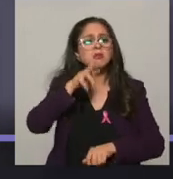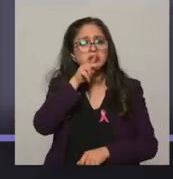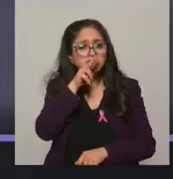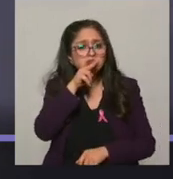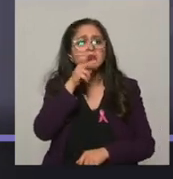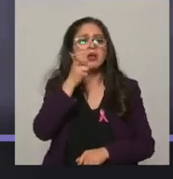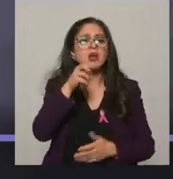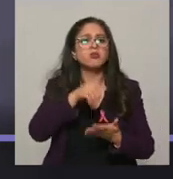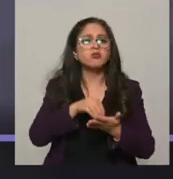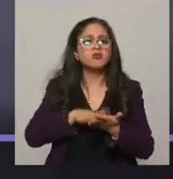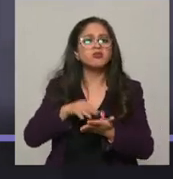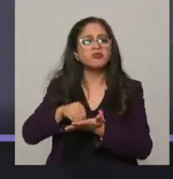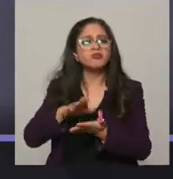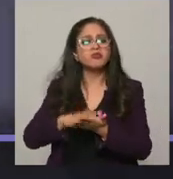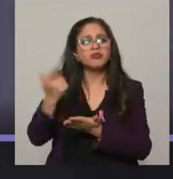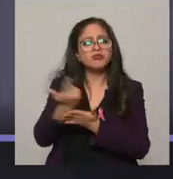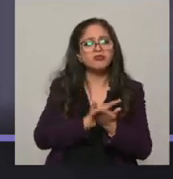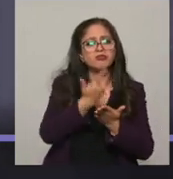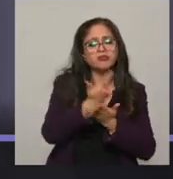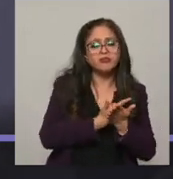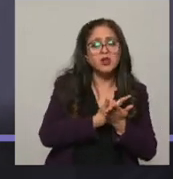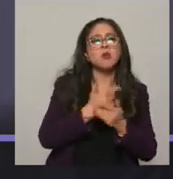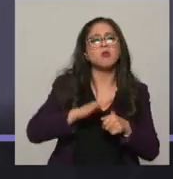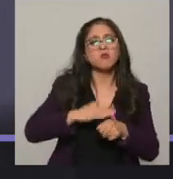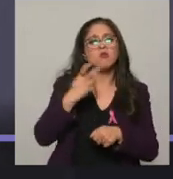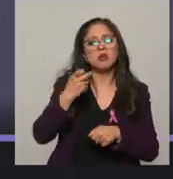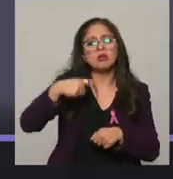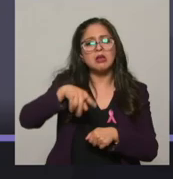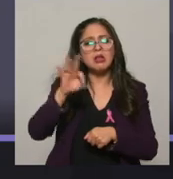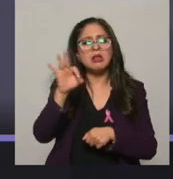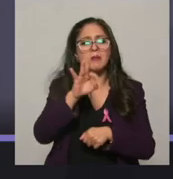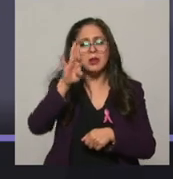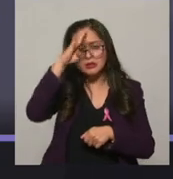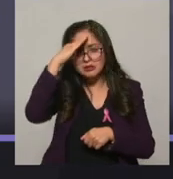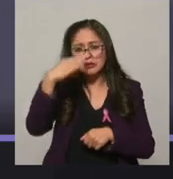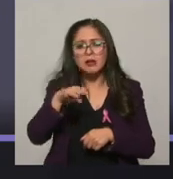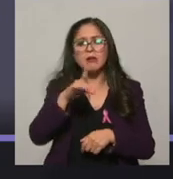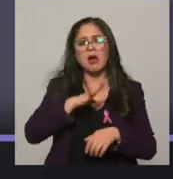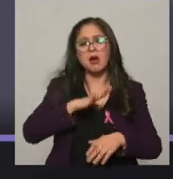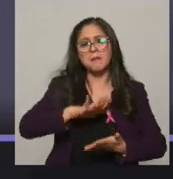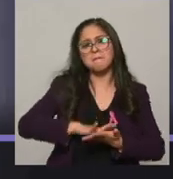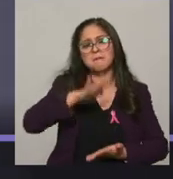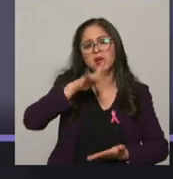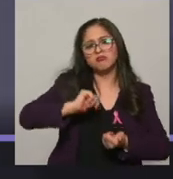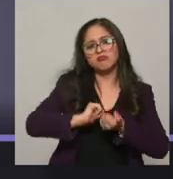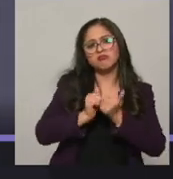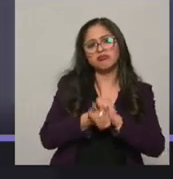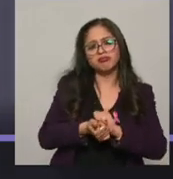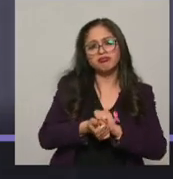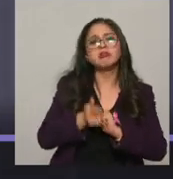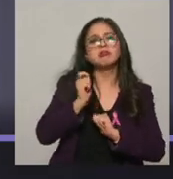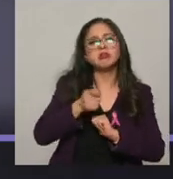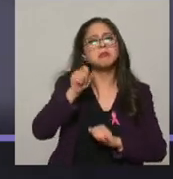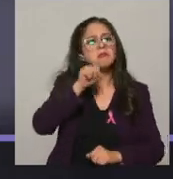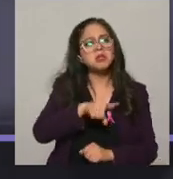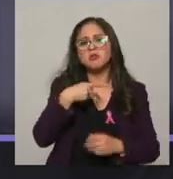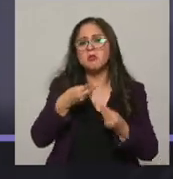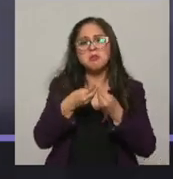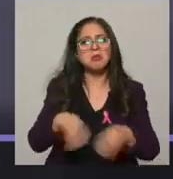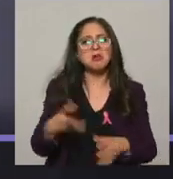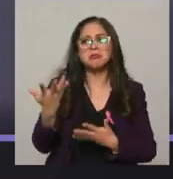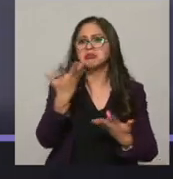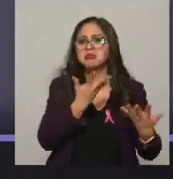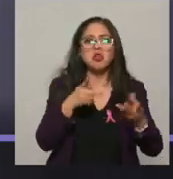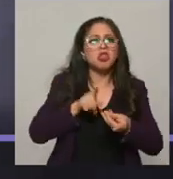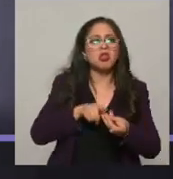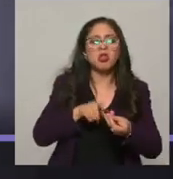un subregistro y que creo que puede haber por ahí la sospecha de que hay más casos que están perdidos en el limbo. Cifra